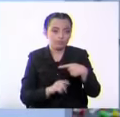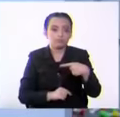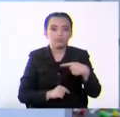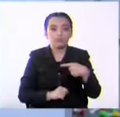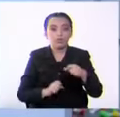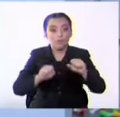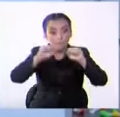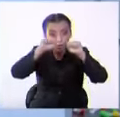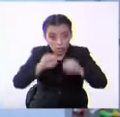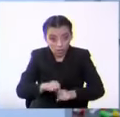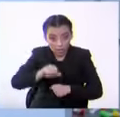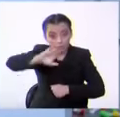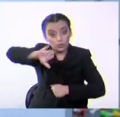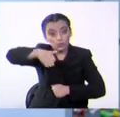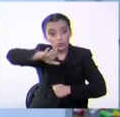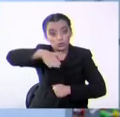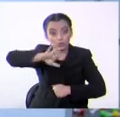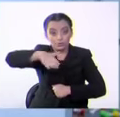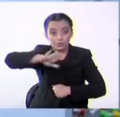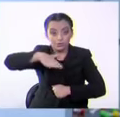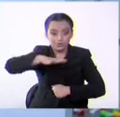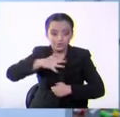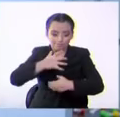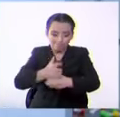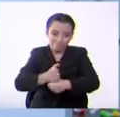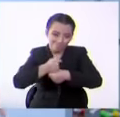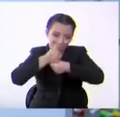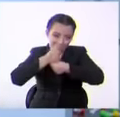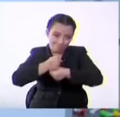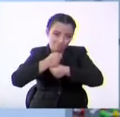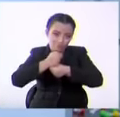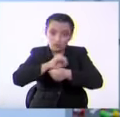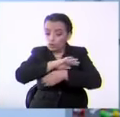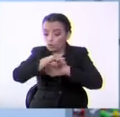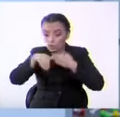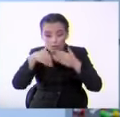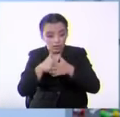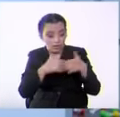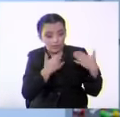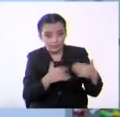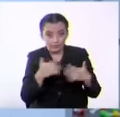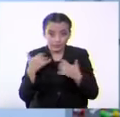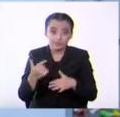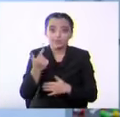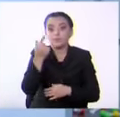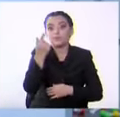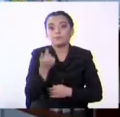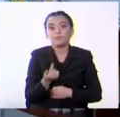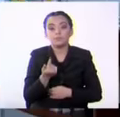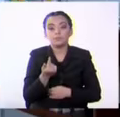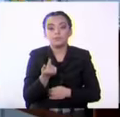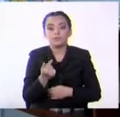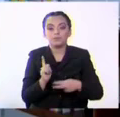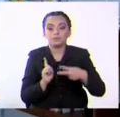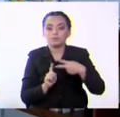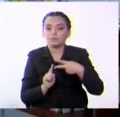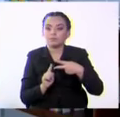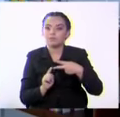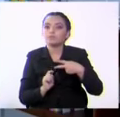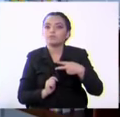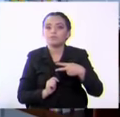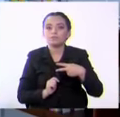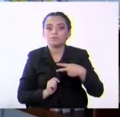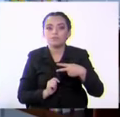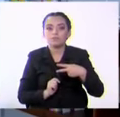podemos utilizarla o que nos da soporte para todas las actividades humanas. Y en segundo lugar,